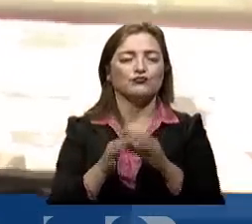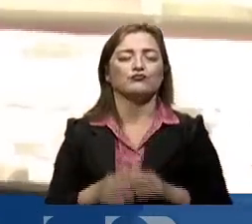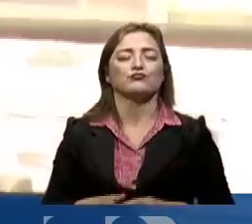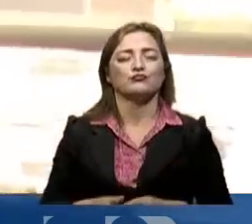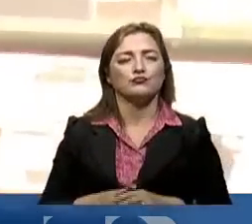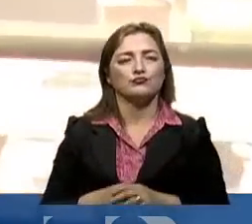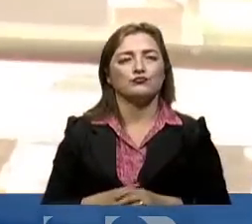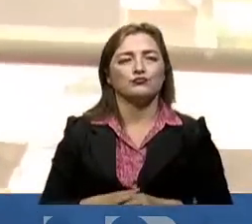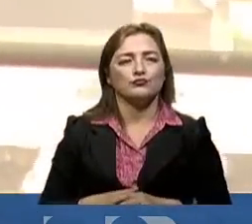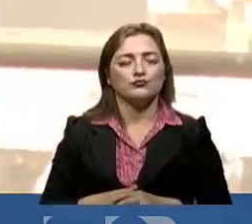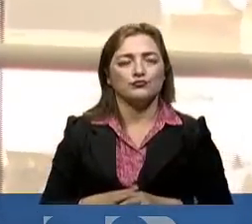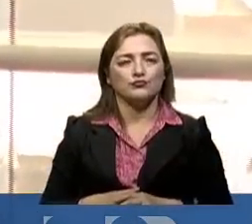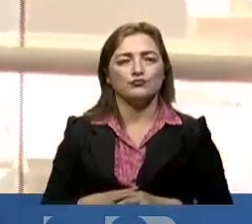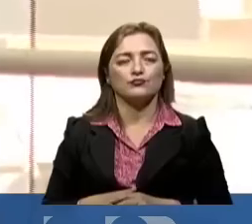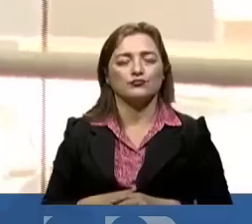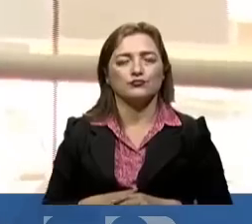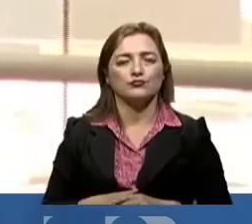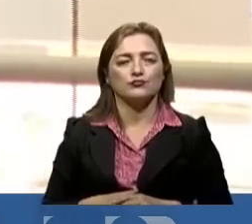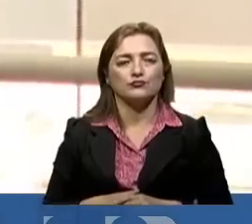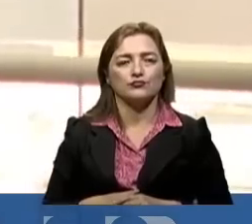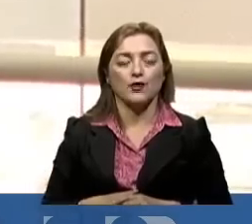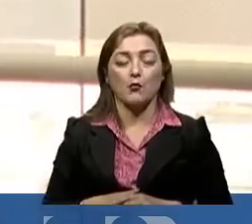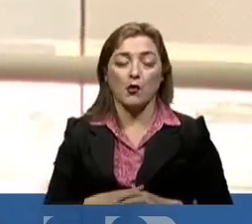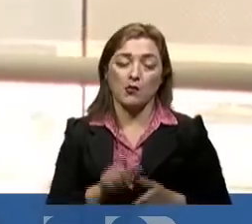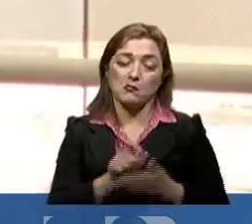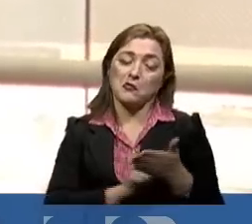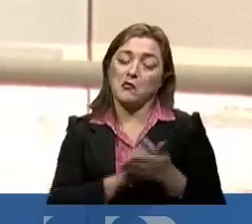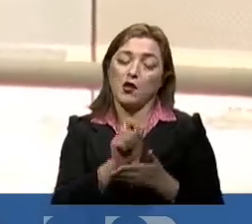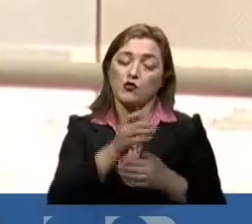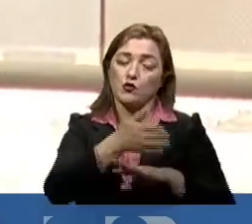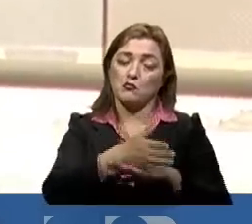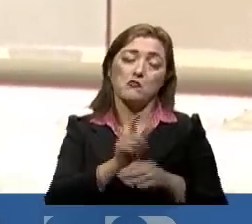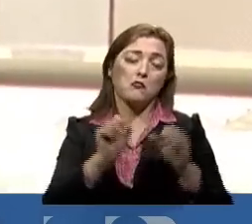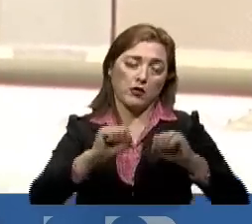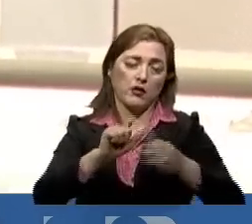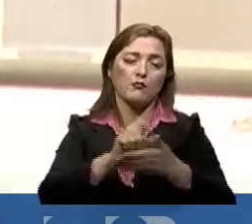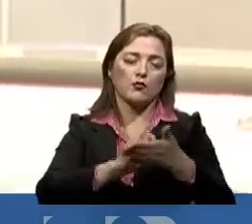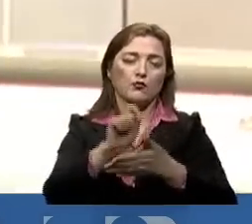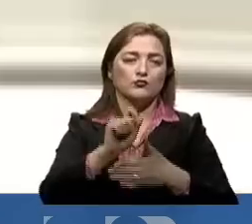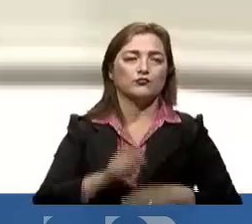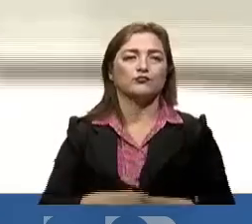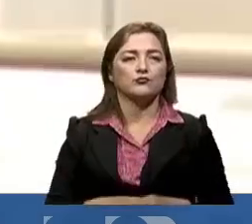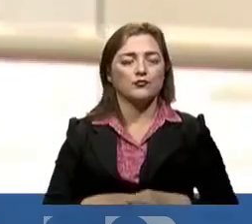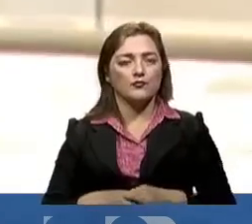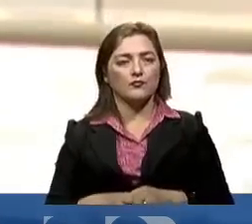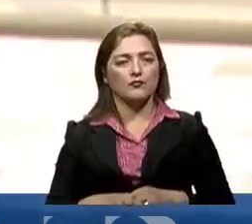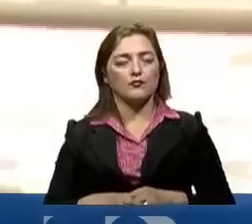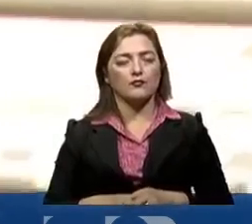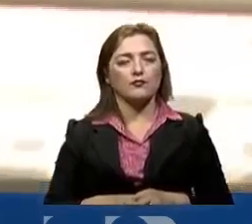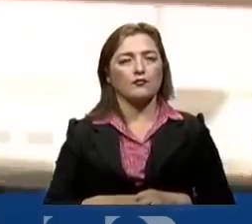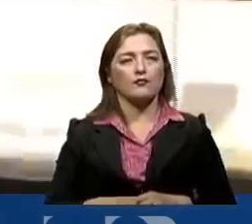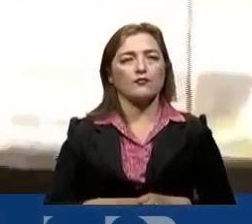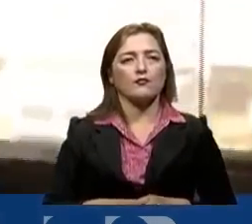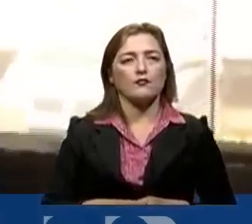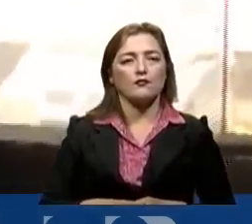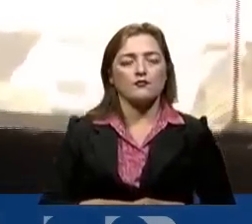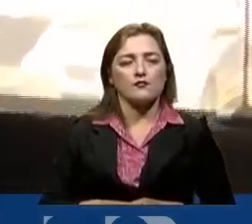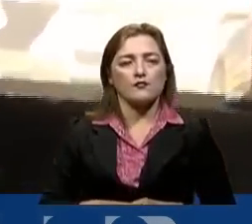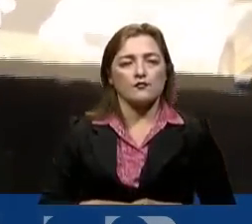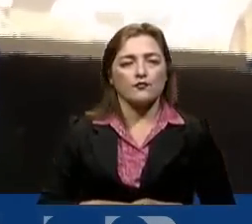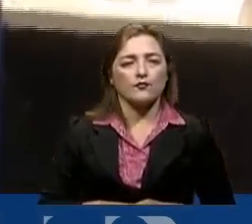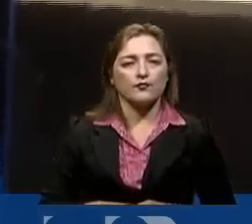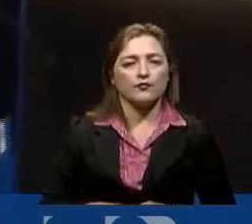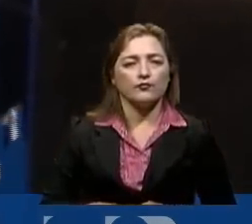los vehículos, tener a punto para realizar y pasar la revisión técnica vehicular. Una información que deben tener muy en cuenta también